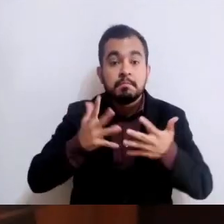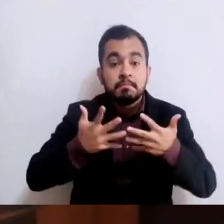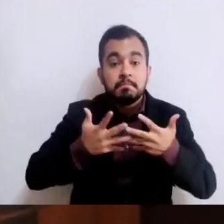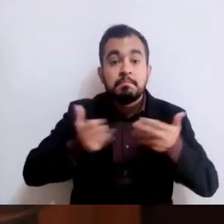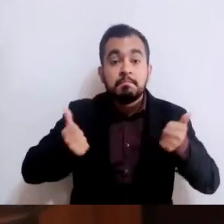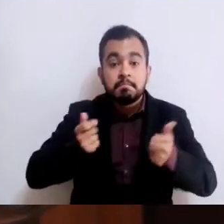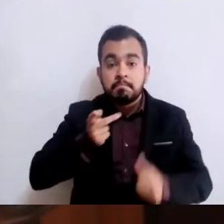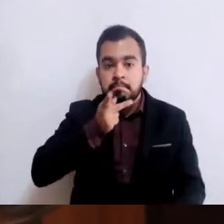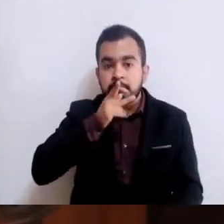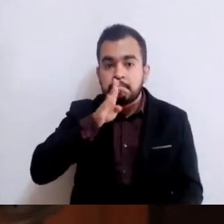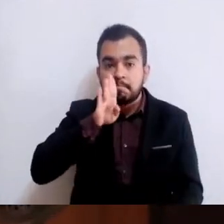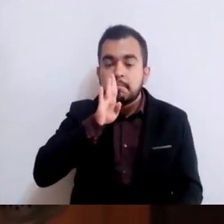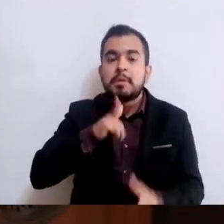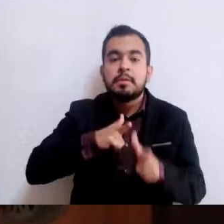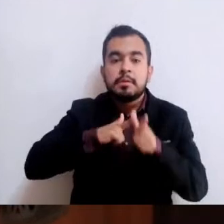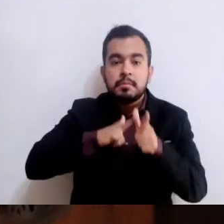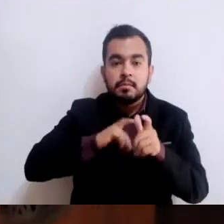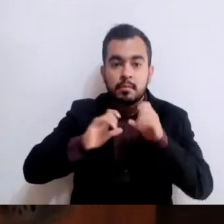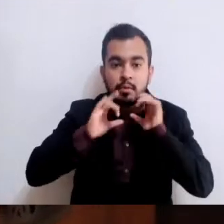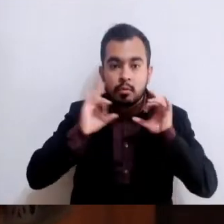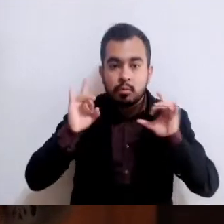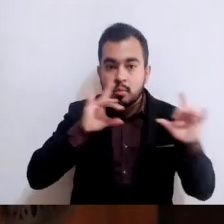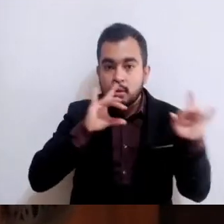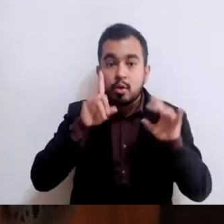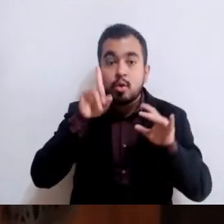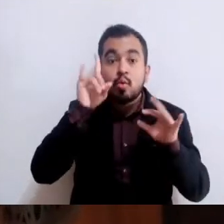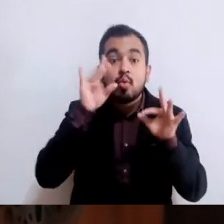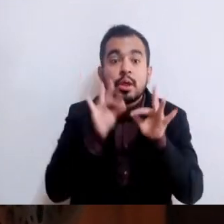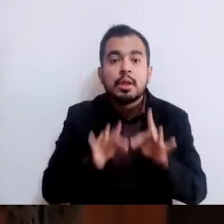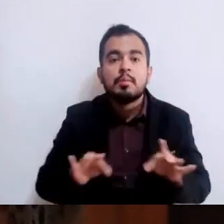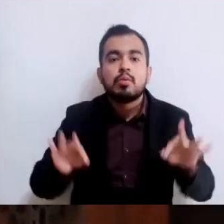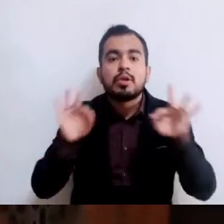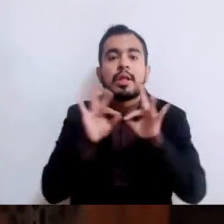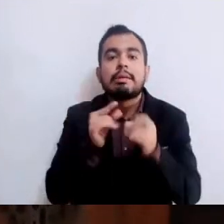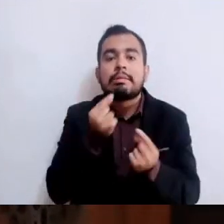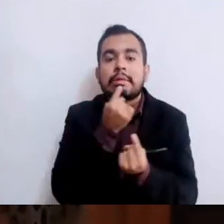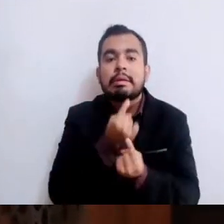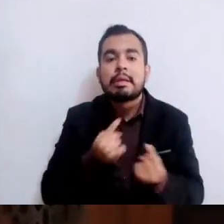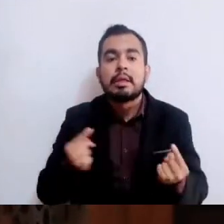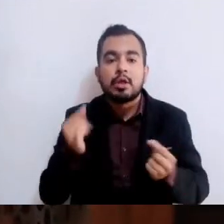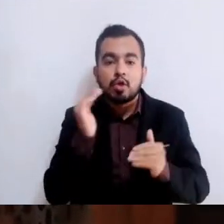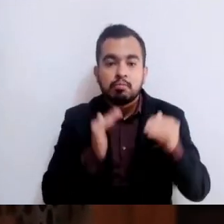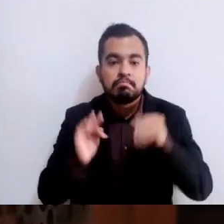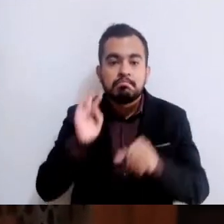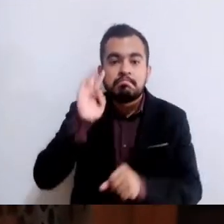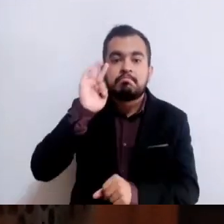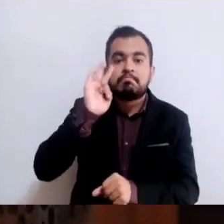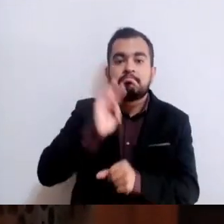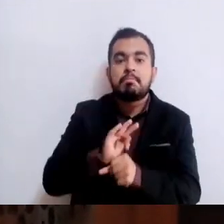todo momento por el interés superior del menor y para quienes por cuestiones de edad,